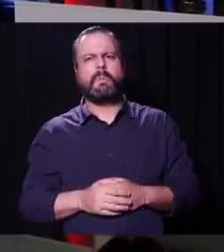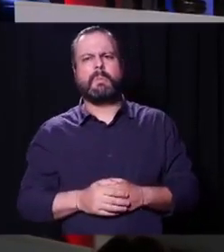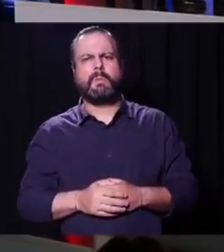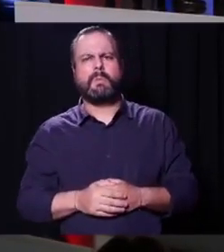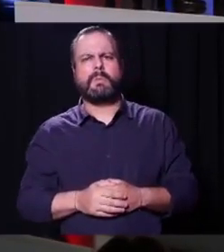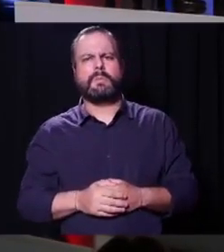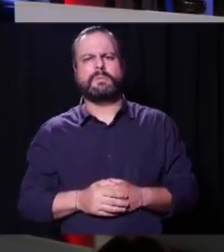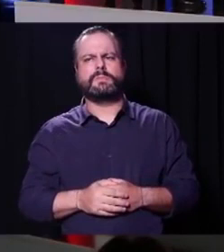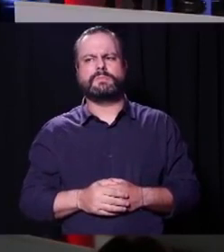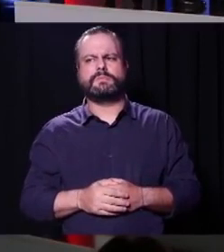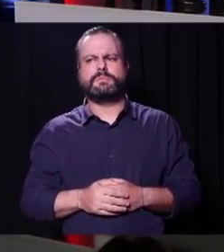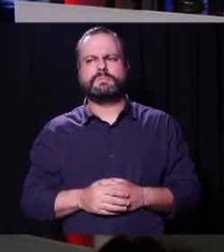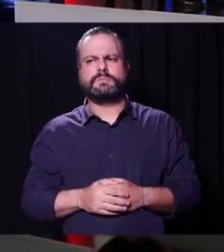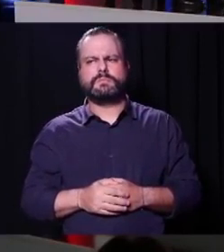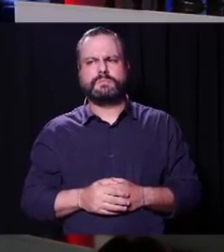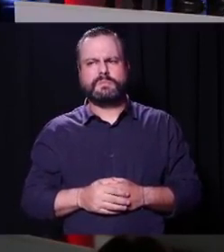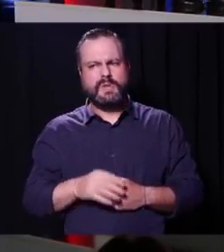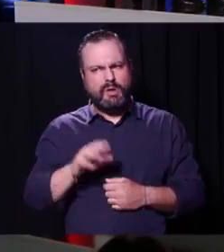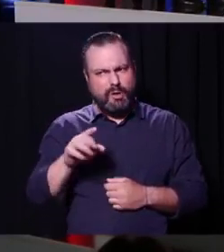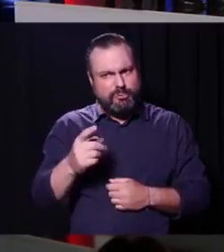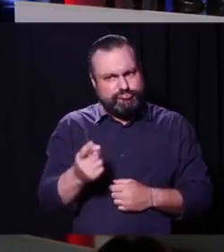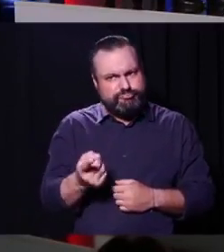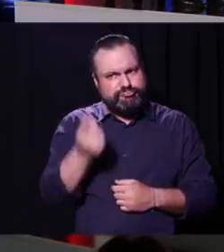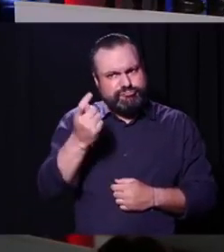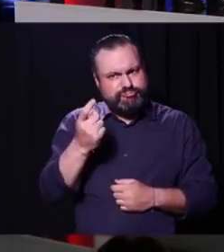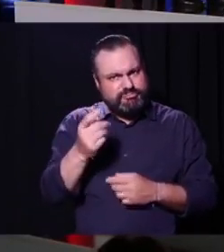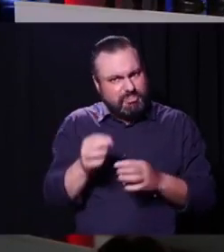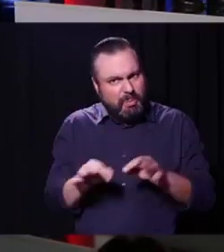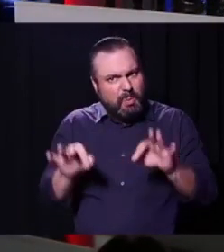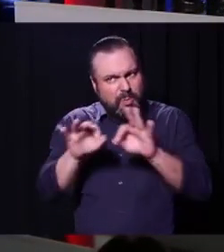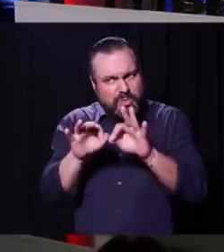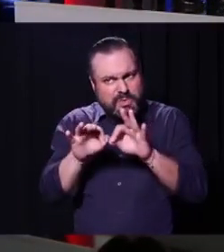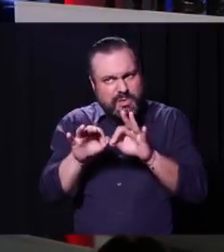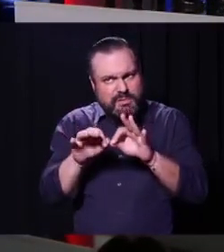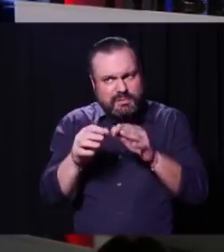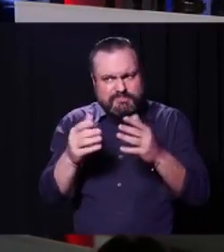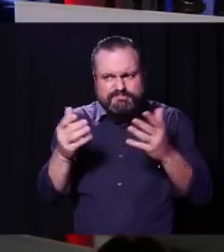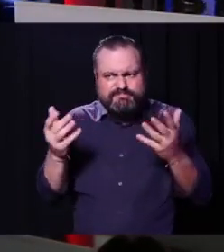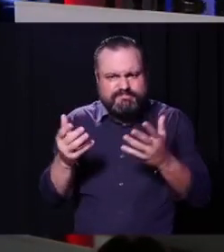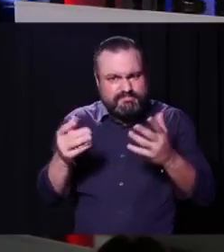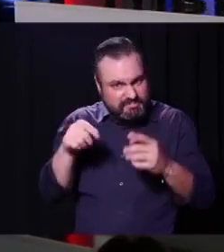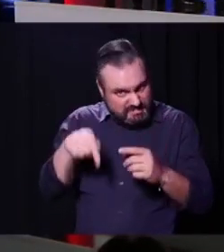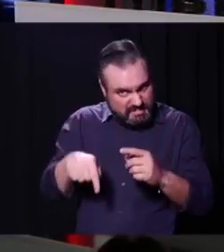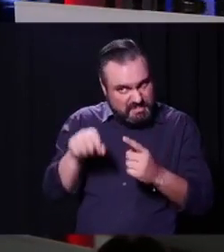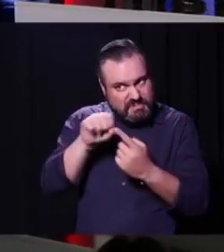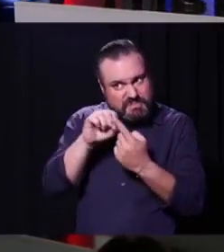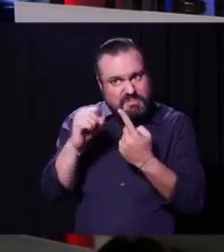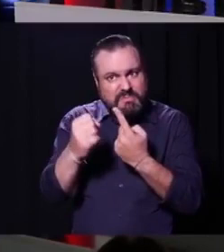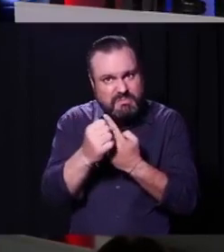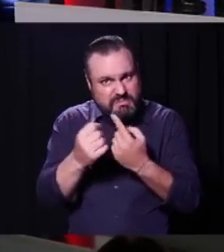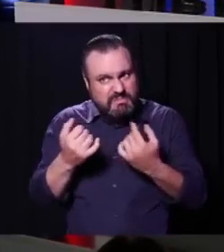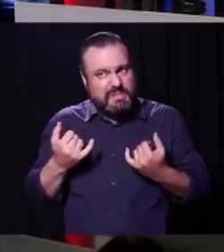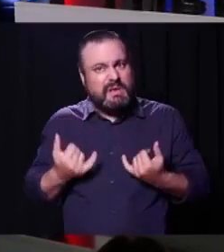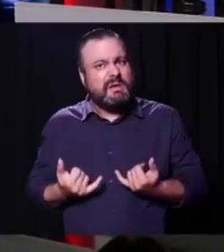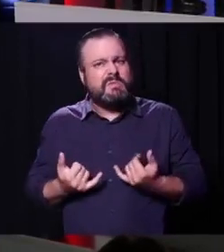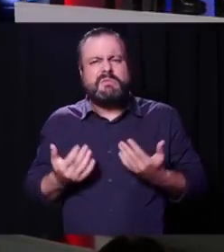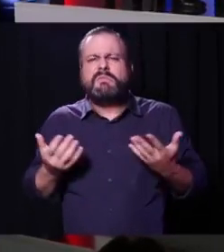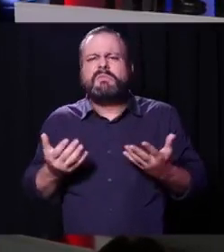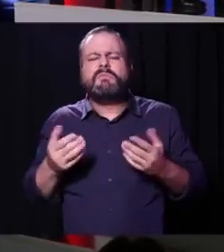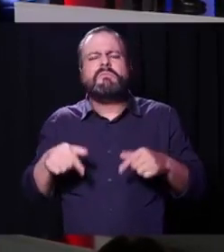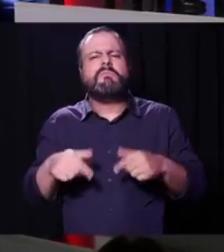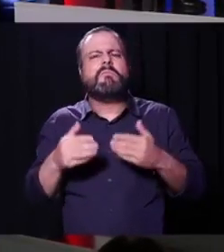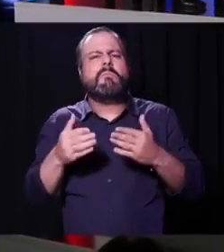Para usted es muy importante el tema de la mujer, la situación de las mujeres actualmente en Panamá, de las mujeres